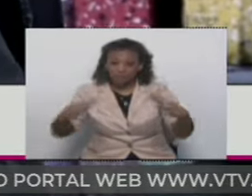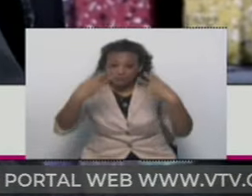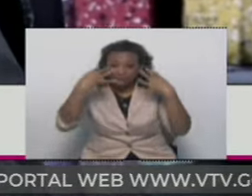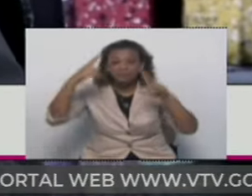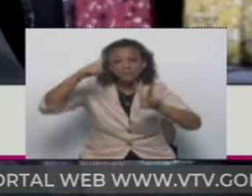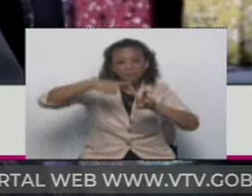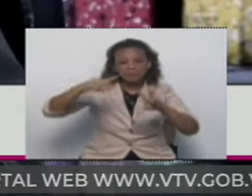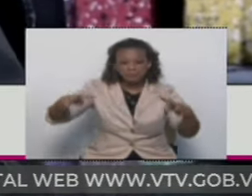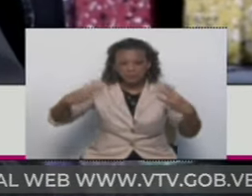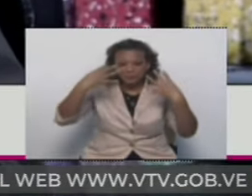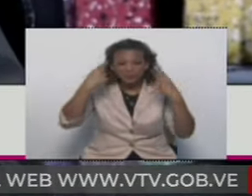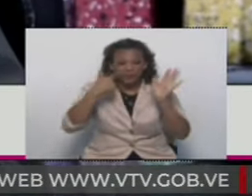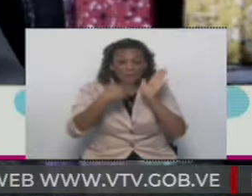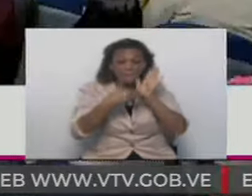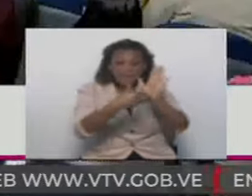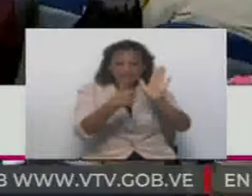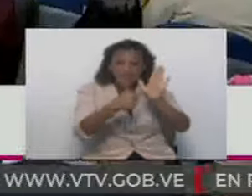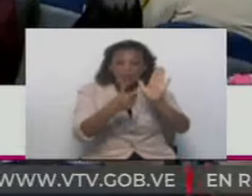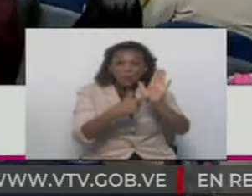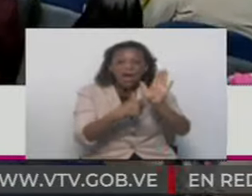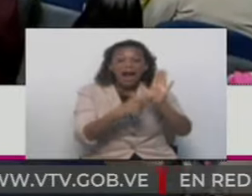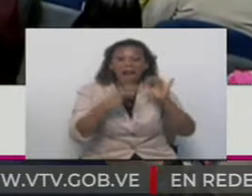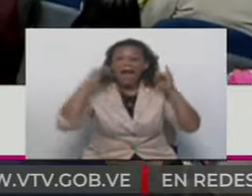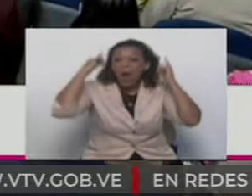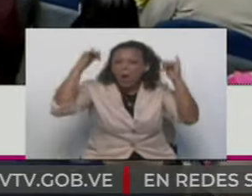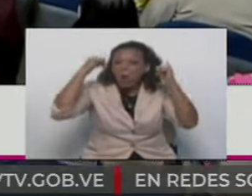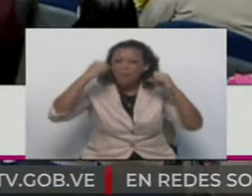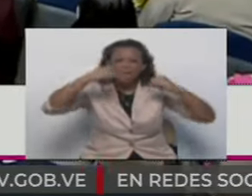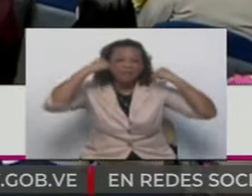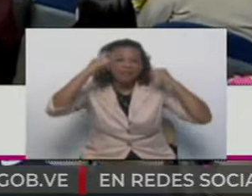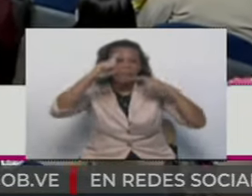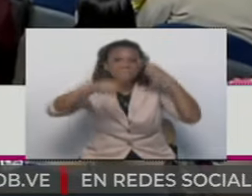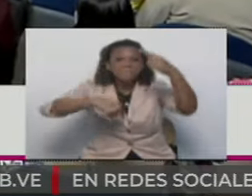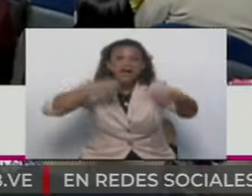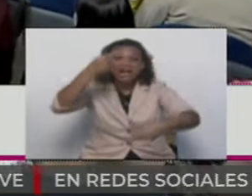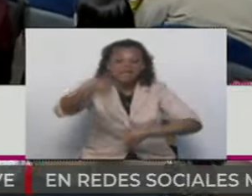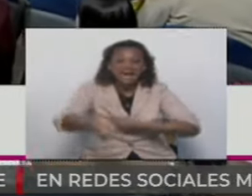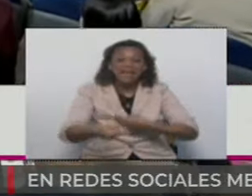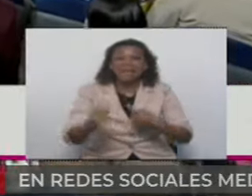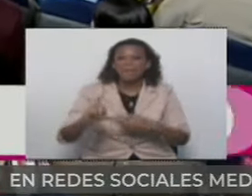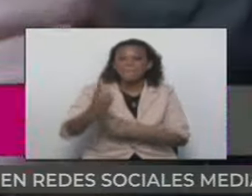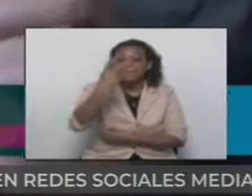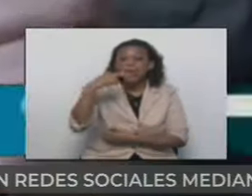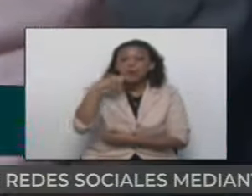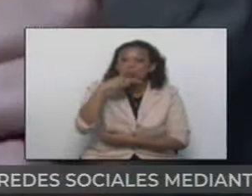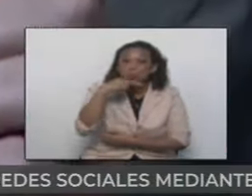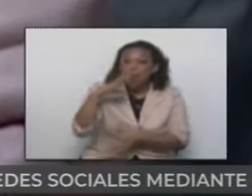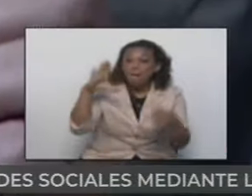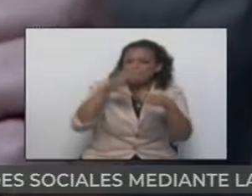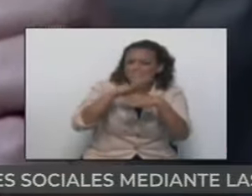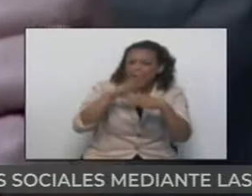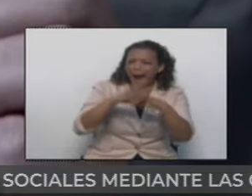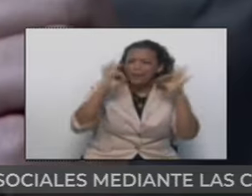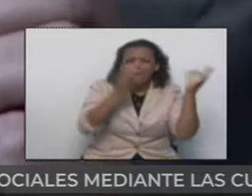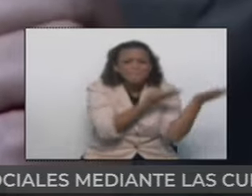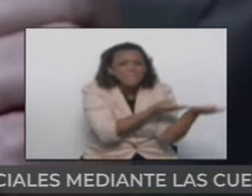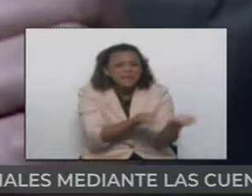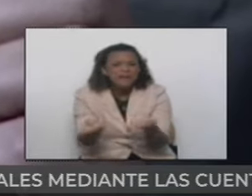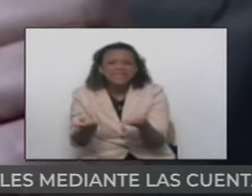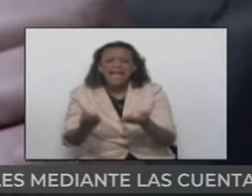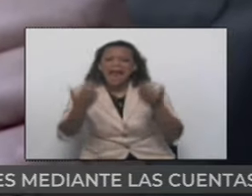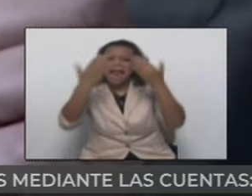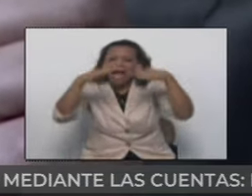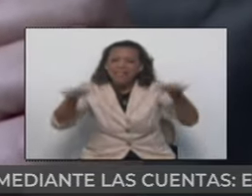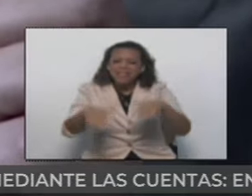ven. Aquí pueden ver la rumba que se prende mañana, 1 de octubre, para darle la bienvenida